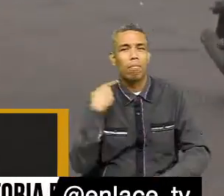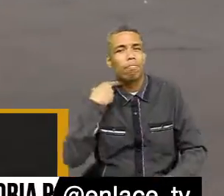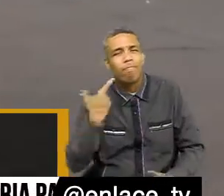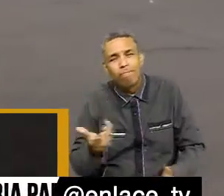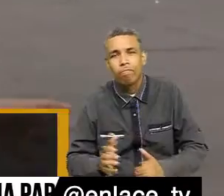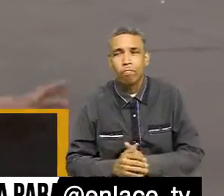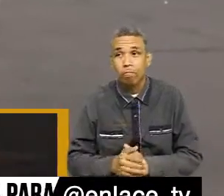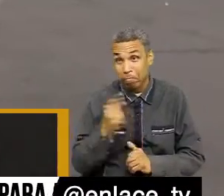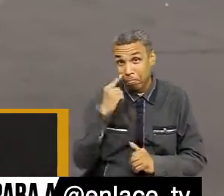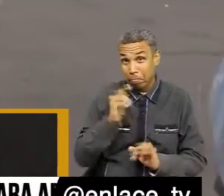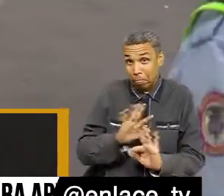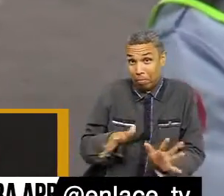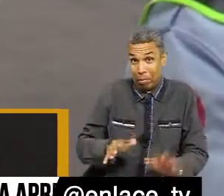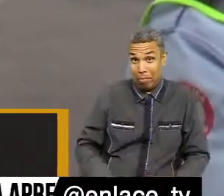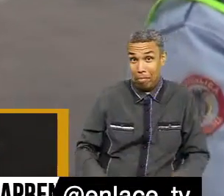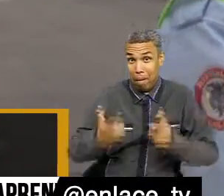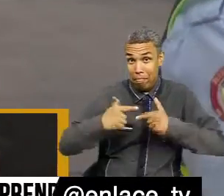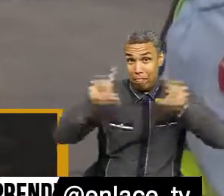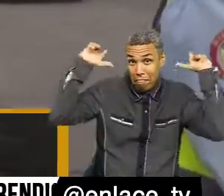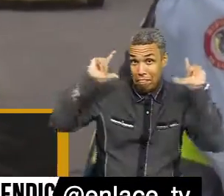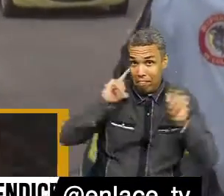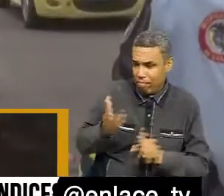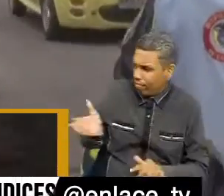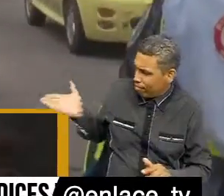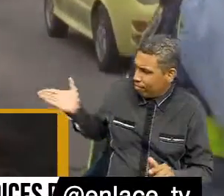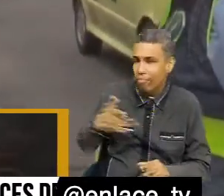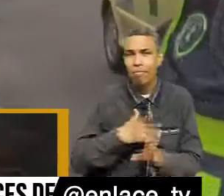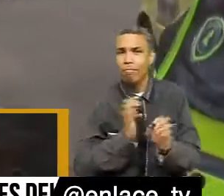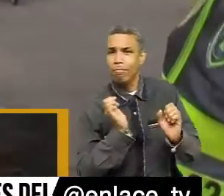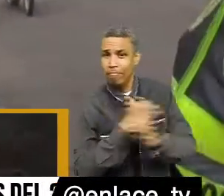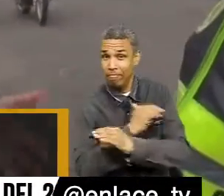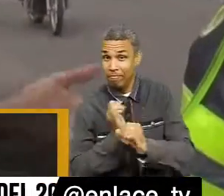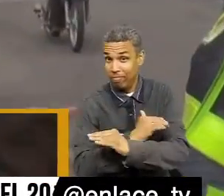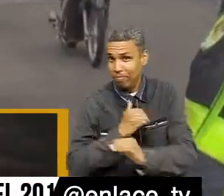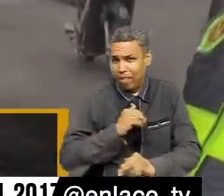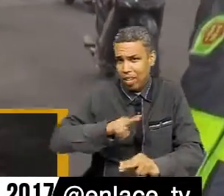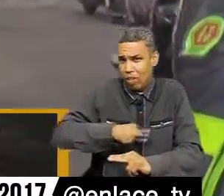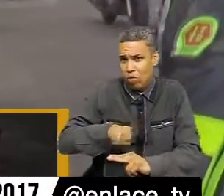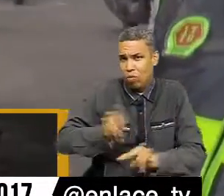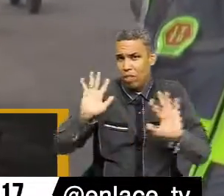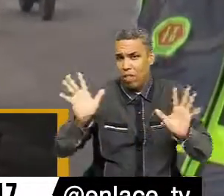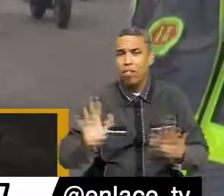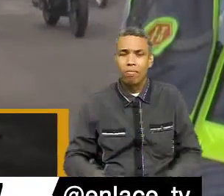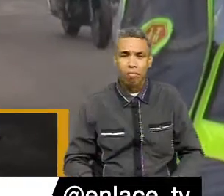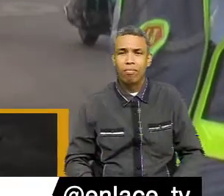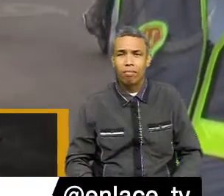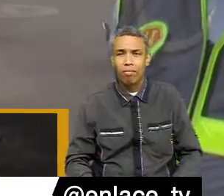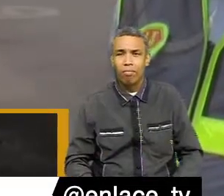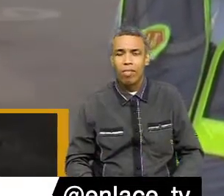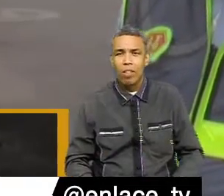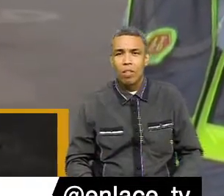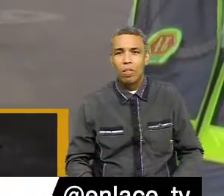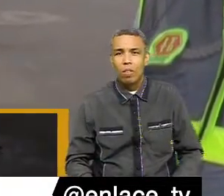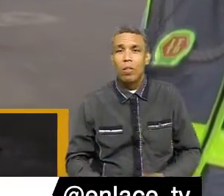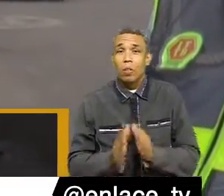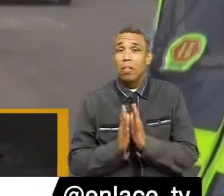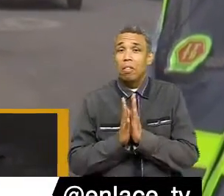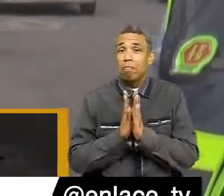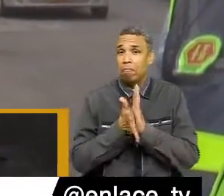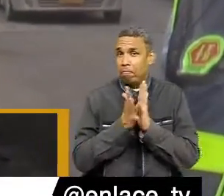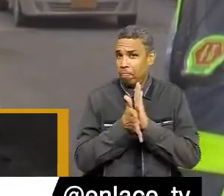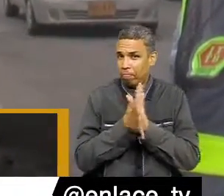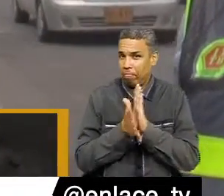observan entonces que ya está normalizándose el flujo vehicular aquí en la carrera 28, las autoridades de tránsito precisamente por eso están haciendo presencia. Esta es entonces la